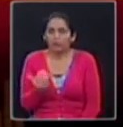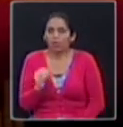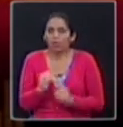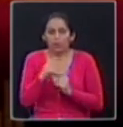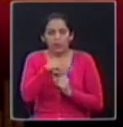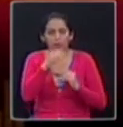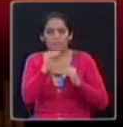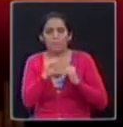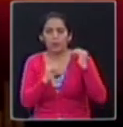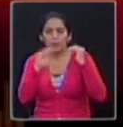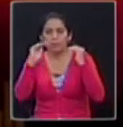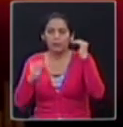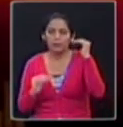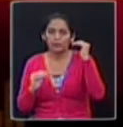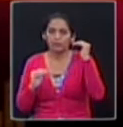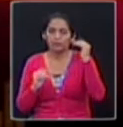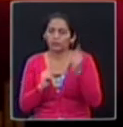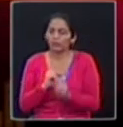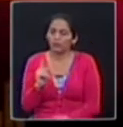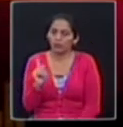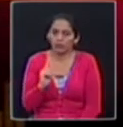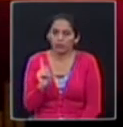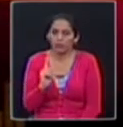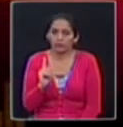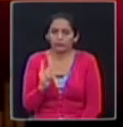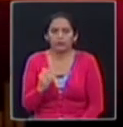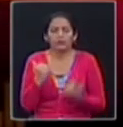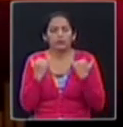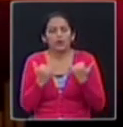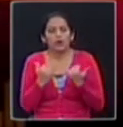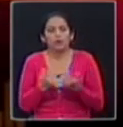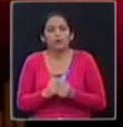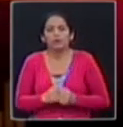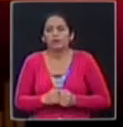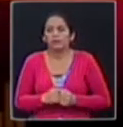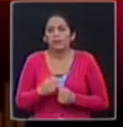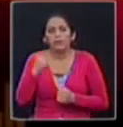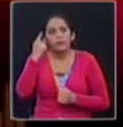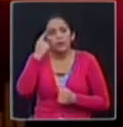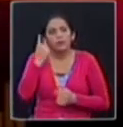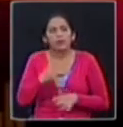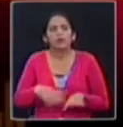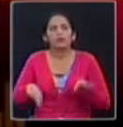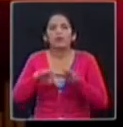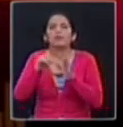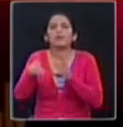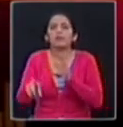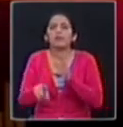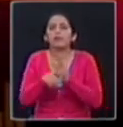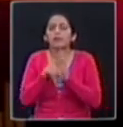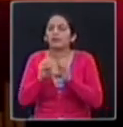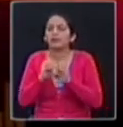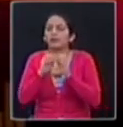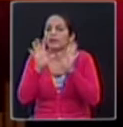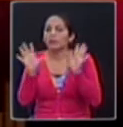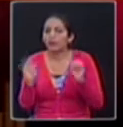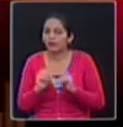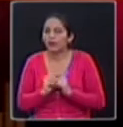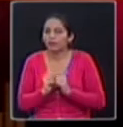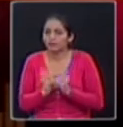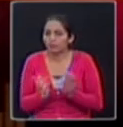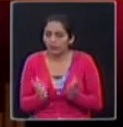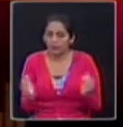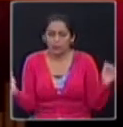básico unificado. Entonces, lo que buscamos es políticas claras, políticas que vayan tanto el salario como el costo de la canasta básica